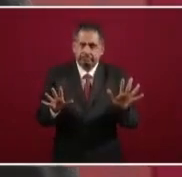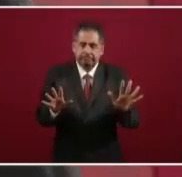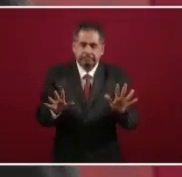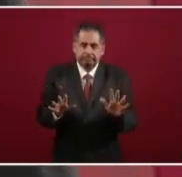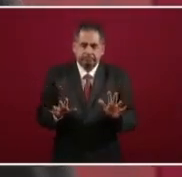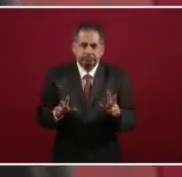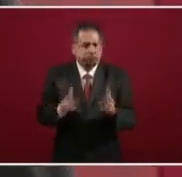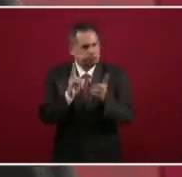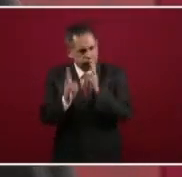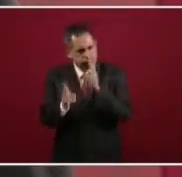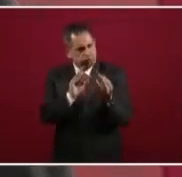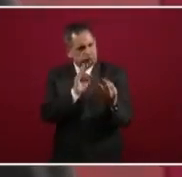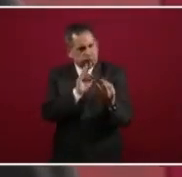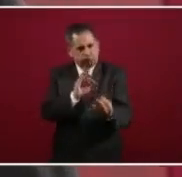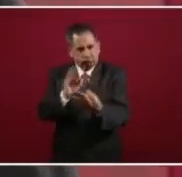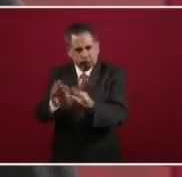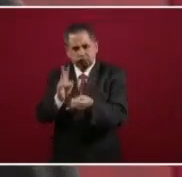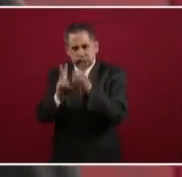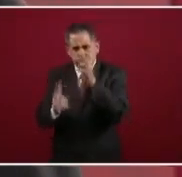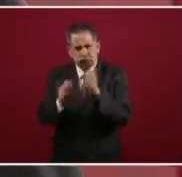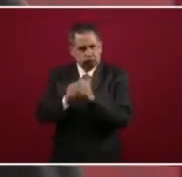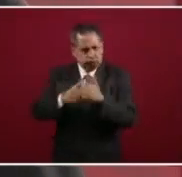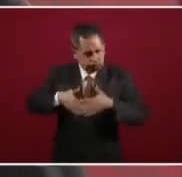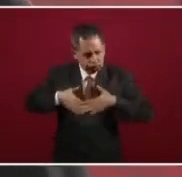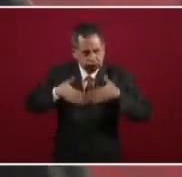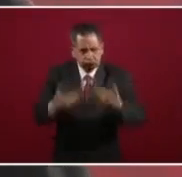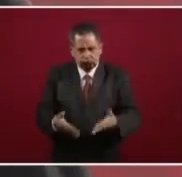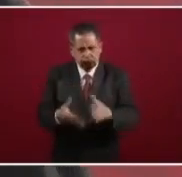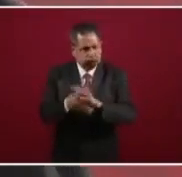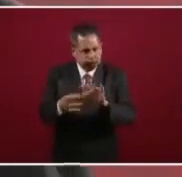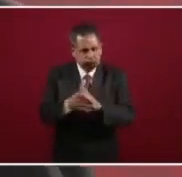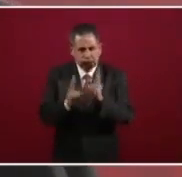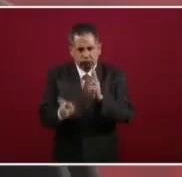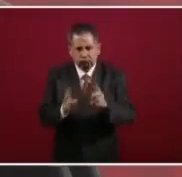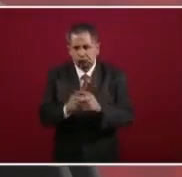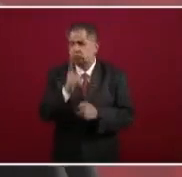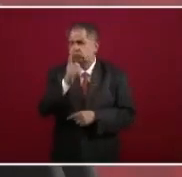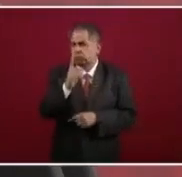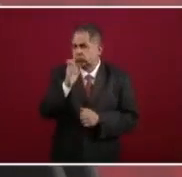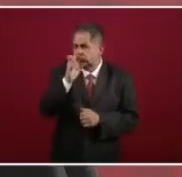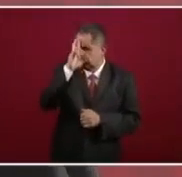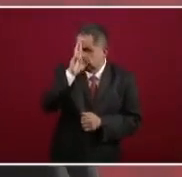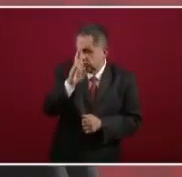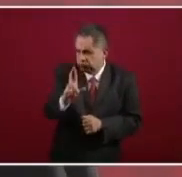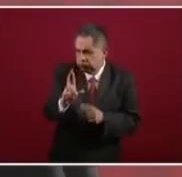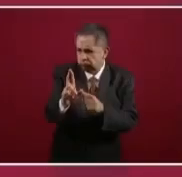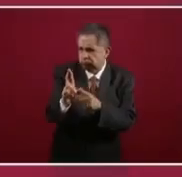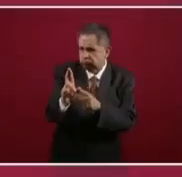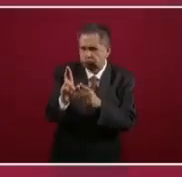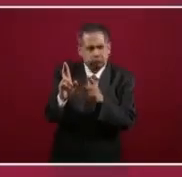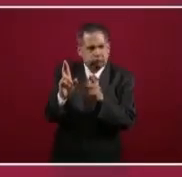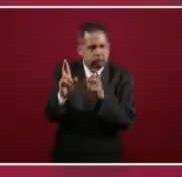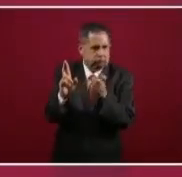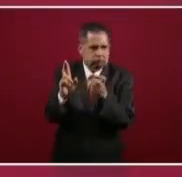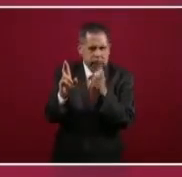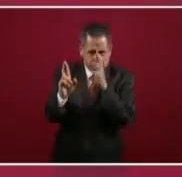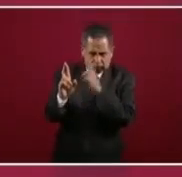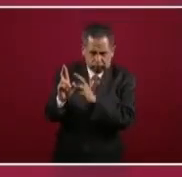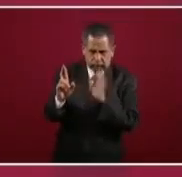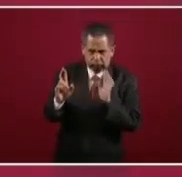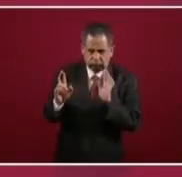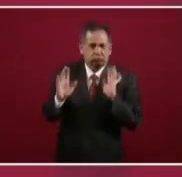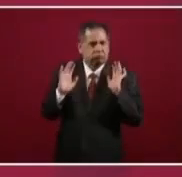y hablar y hablar con toda franqueza damas con respeto pero también